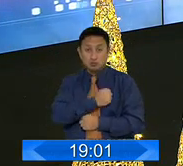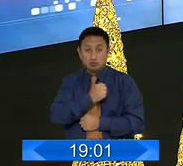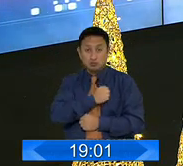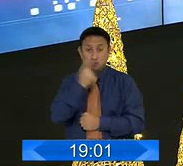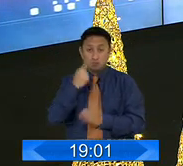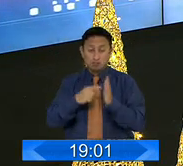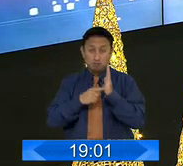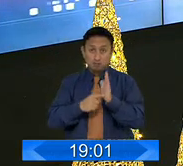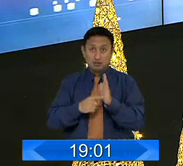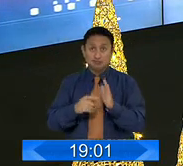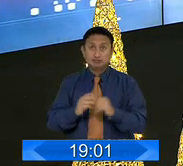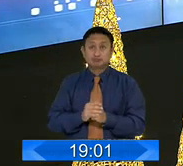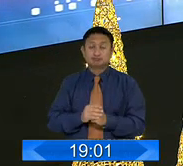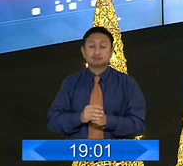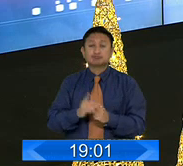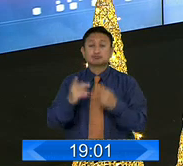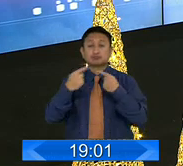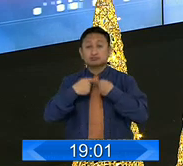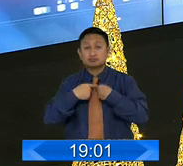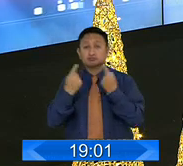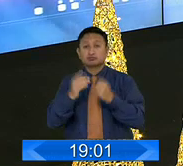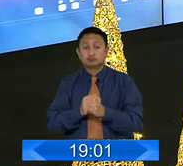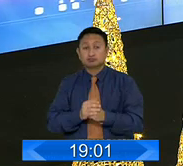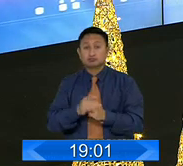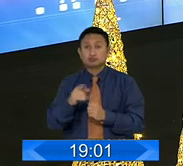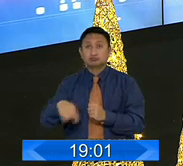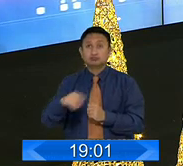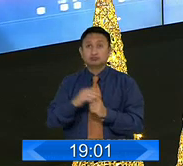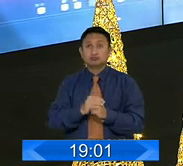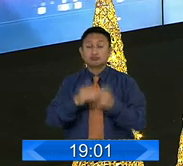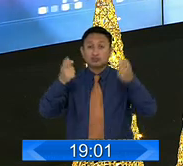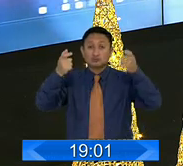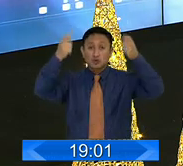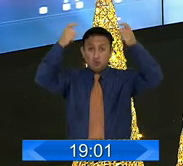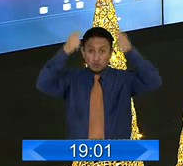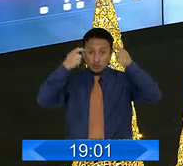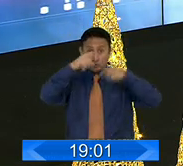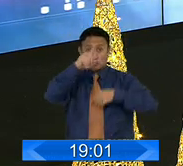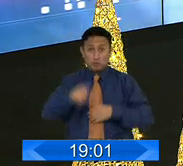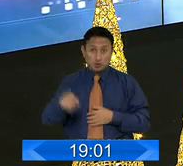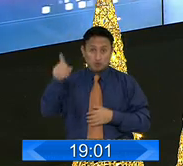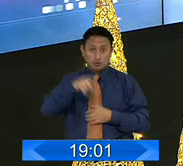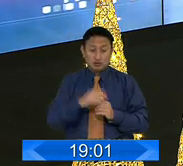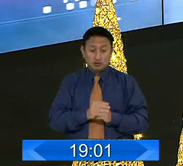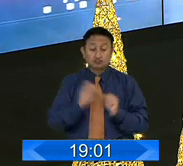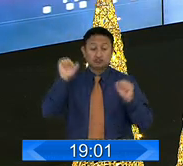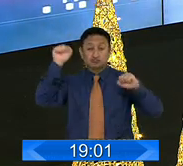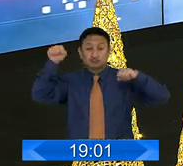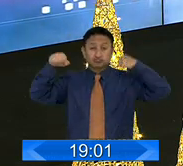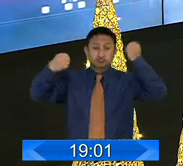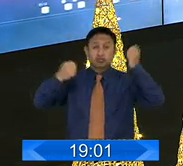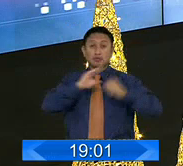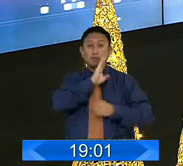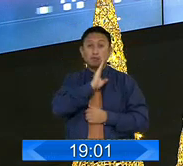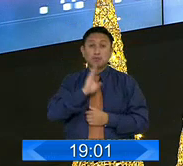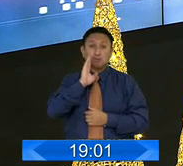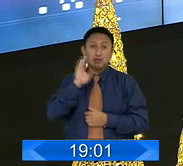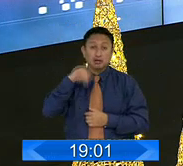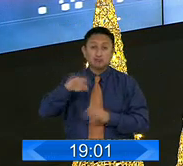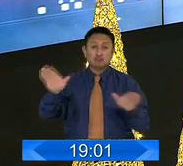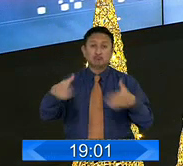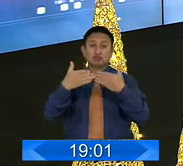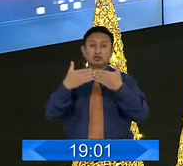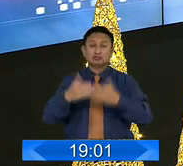Entre estas se anunció que queda prohibido el desarrollo de graduaciones, mientras que discotecas y bares continúan